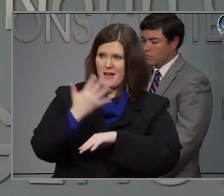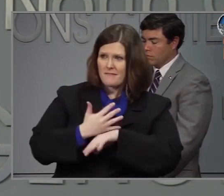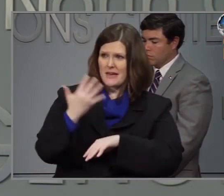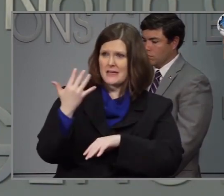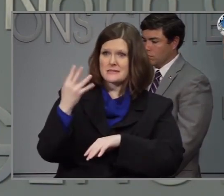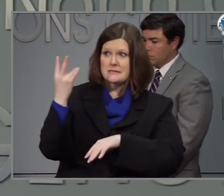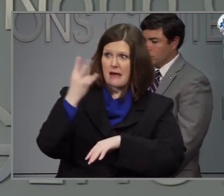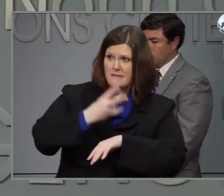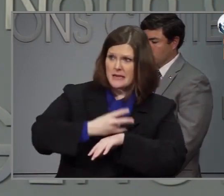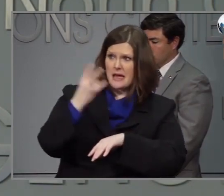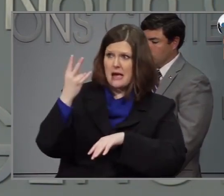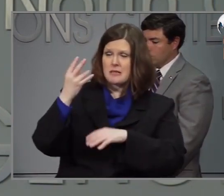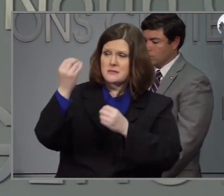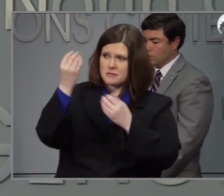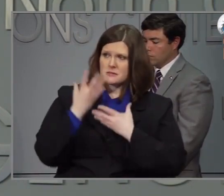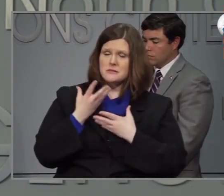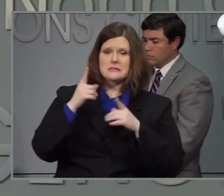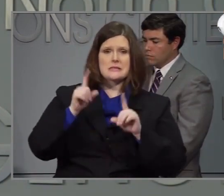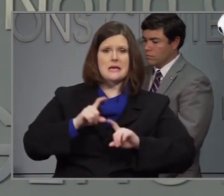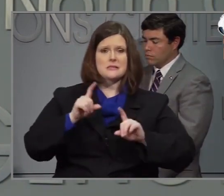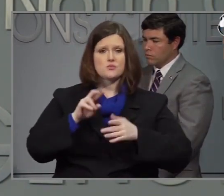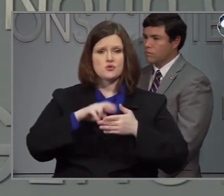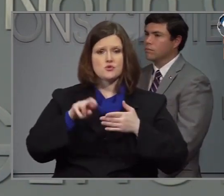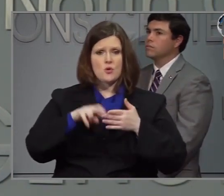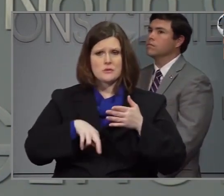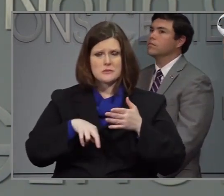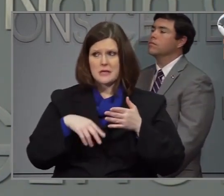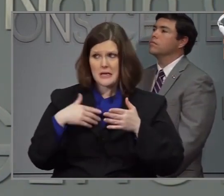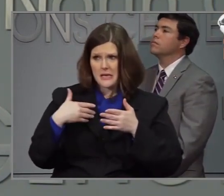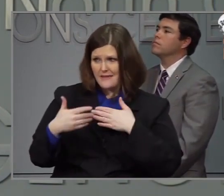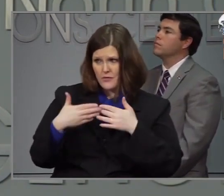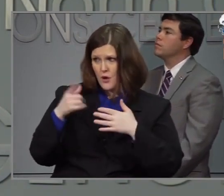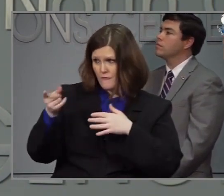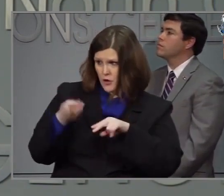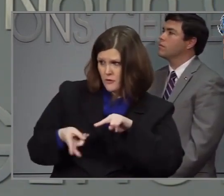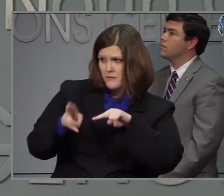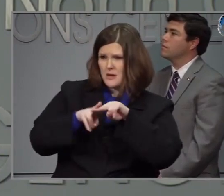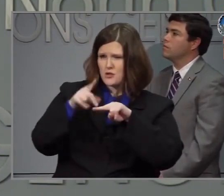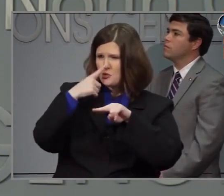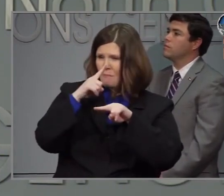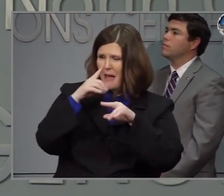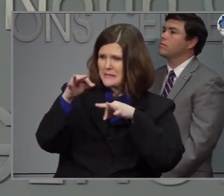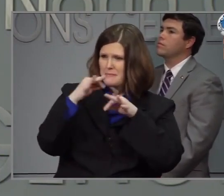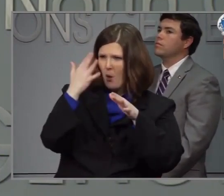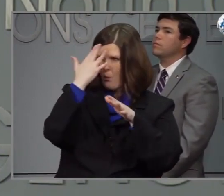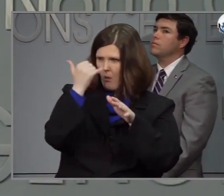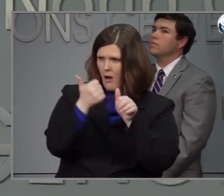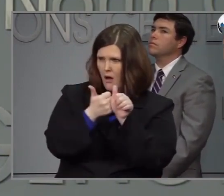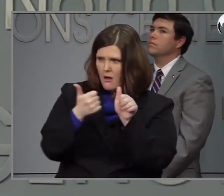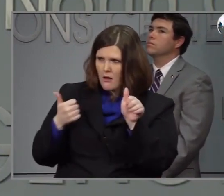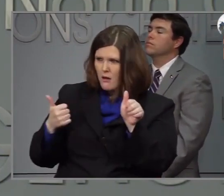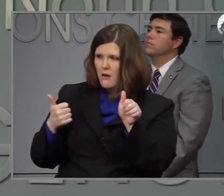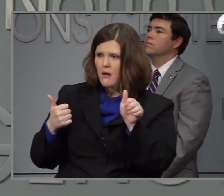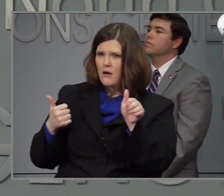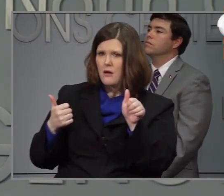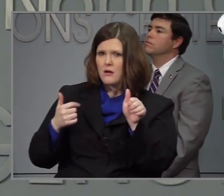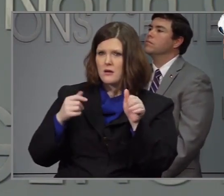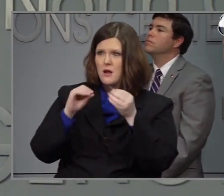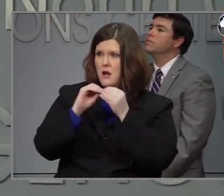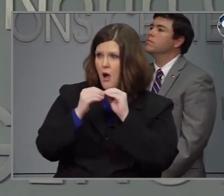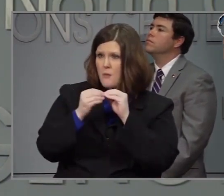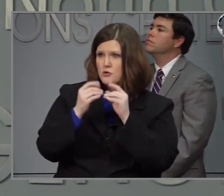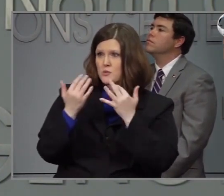a recibir los resultados de pruebas o sea está aumentando la capacidad de muestras